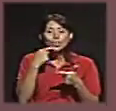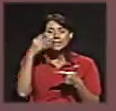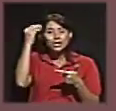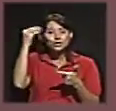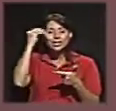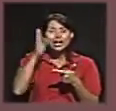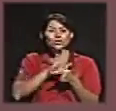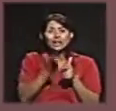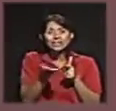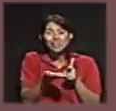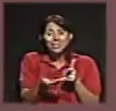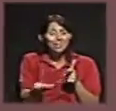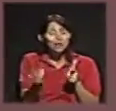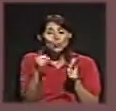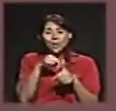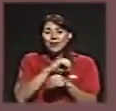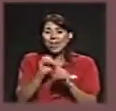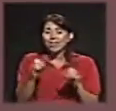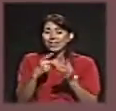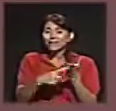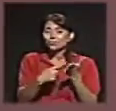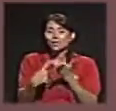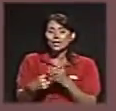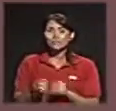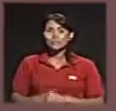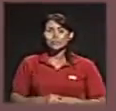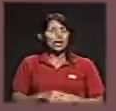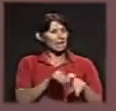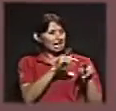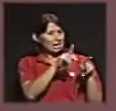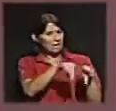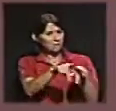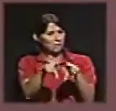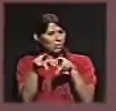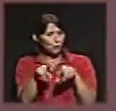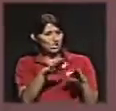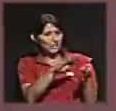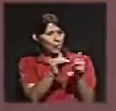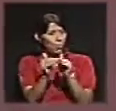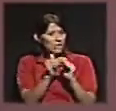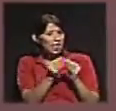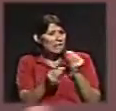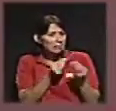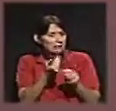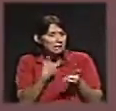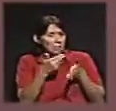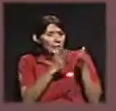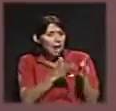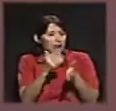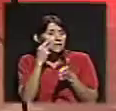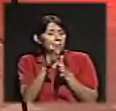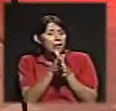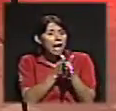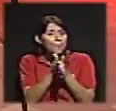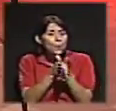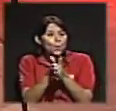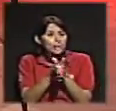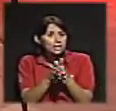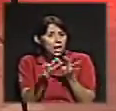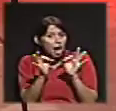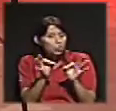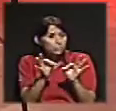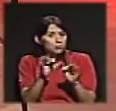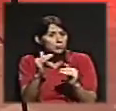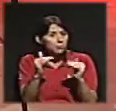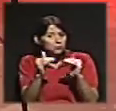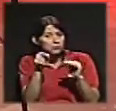el expediente y no hay nada que discutir. ¿La comunidad qué planes tiene para sacarle, digamos, un aprovechamiento